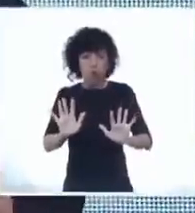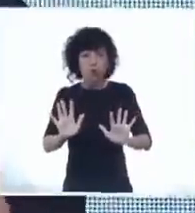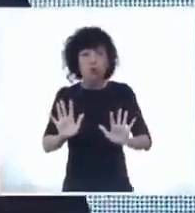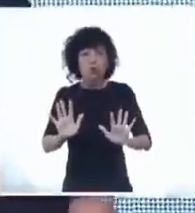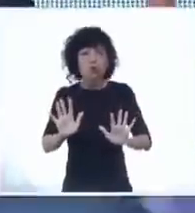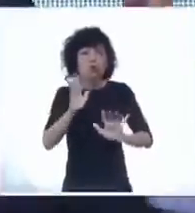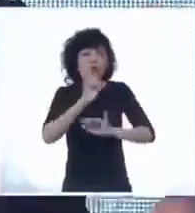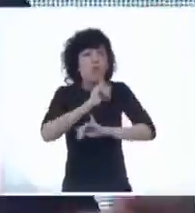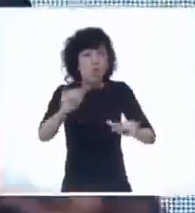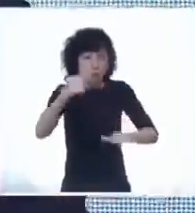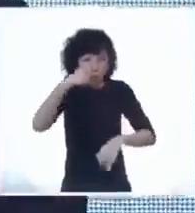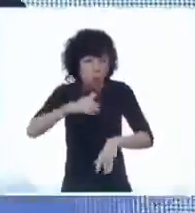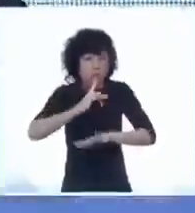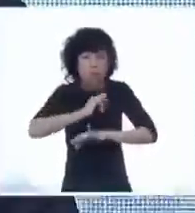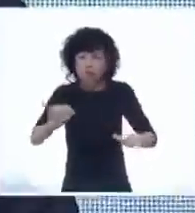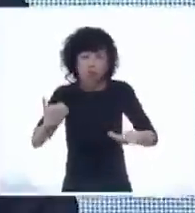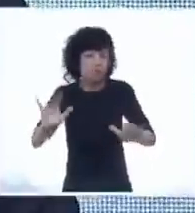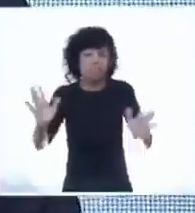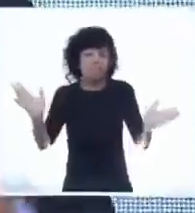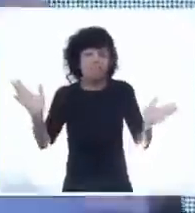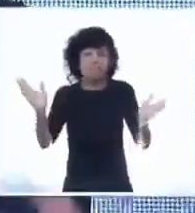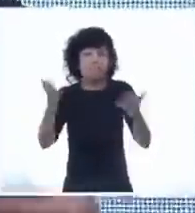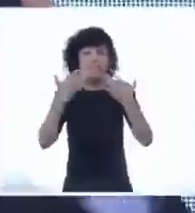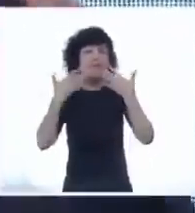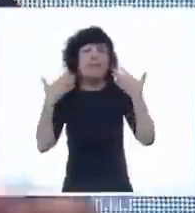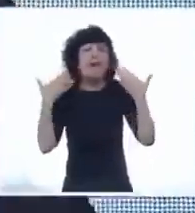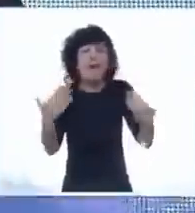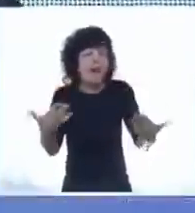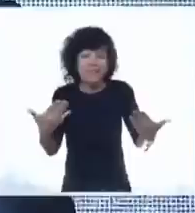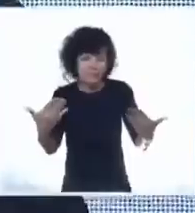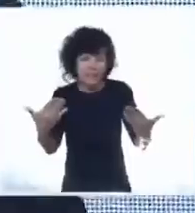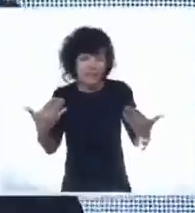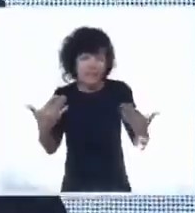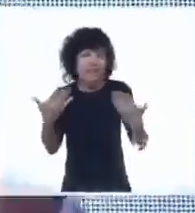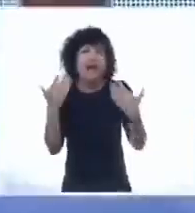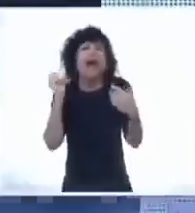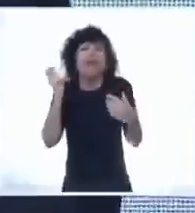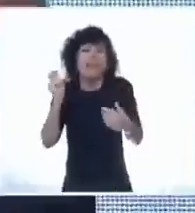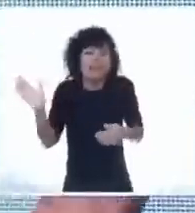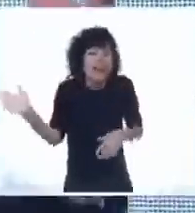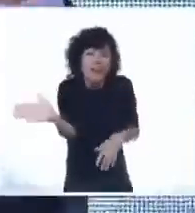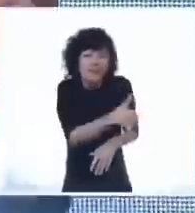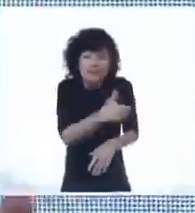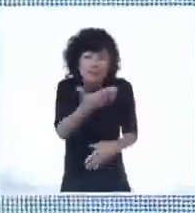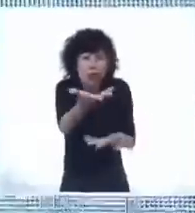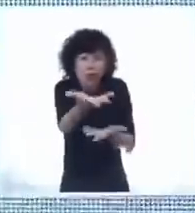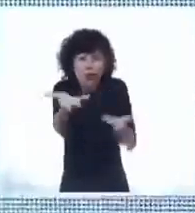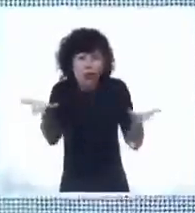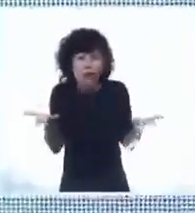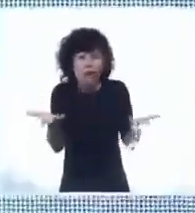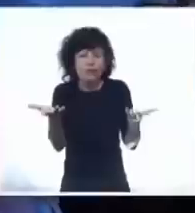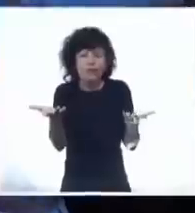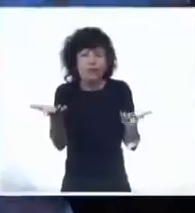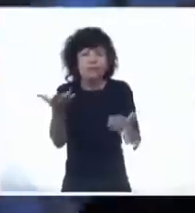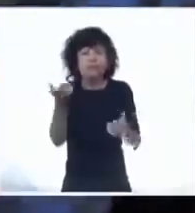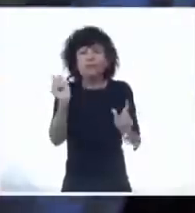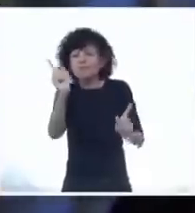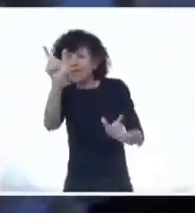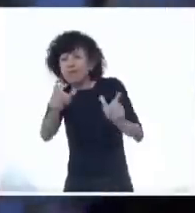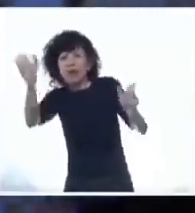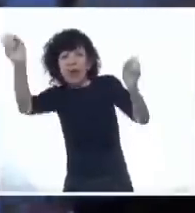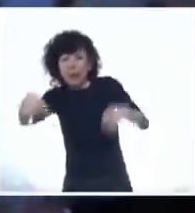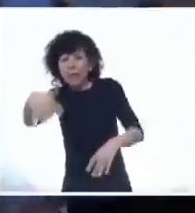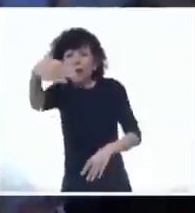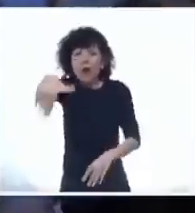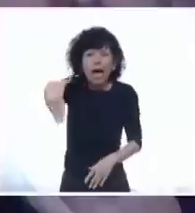diciéndoles gracias a todos ustedes, a los que están en la calle, a los que están